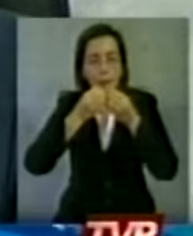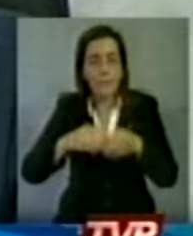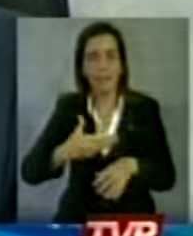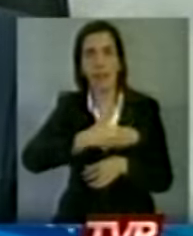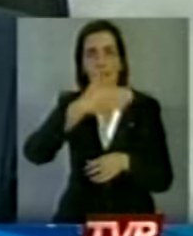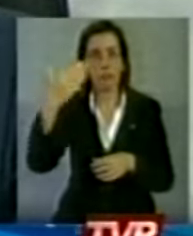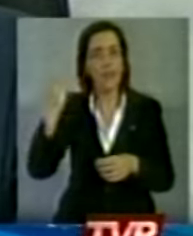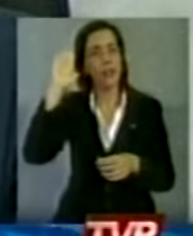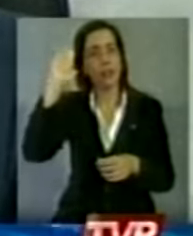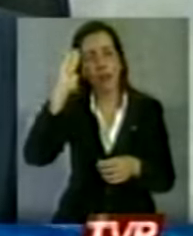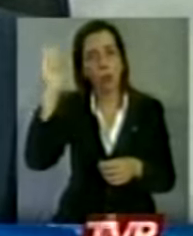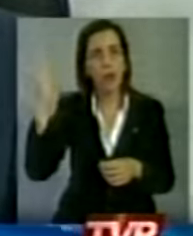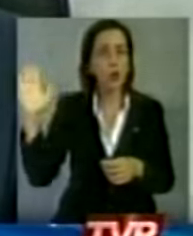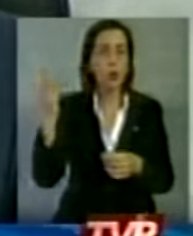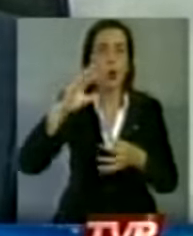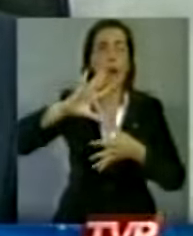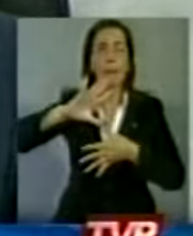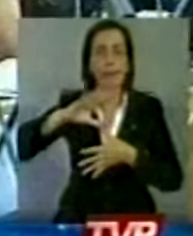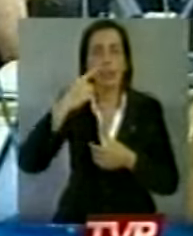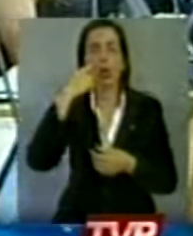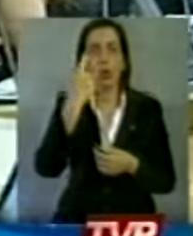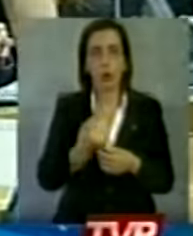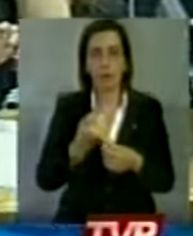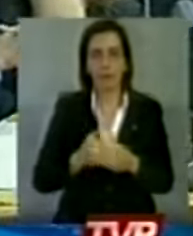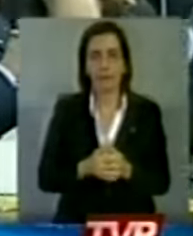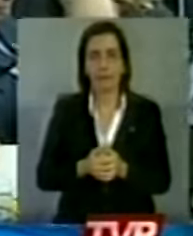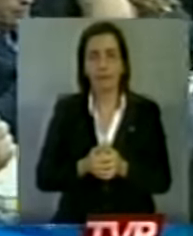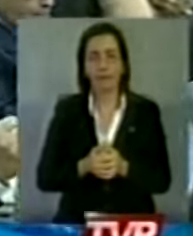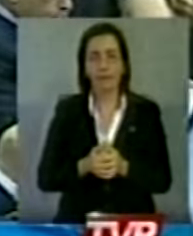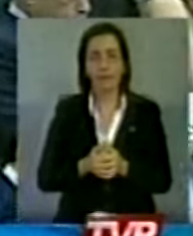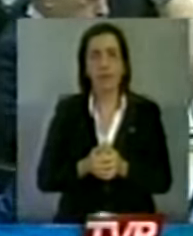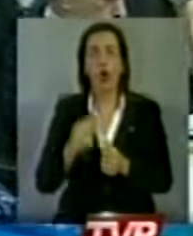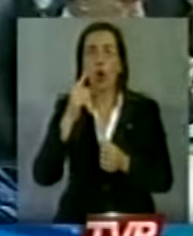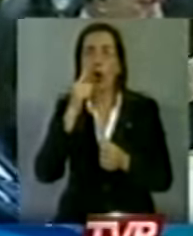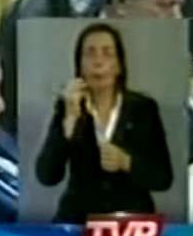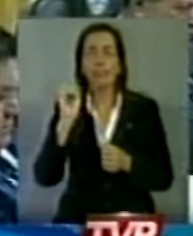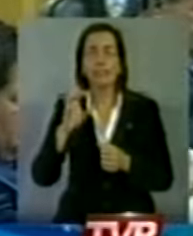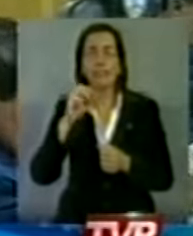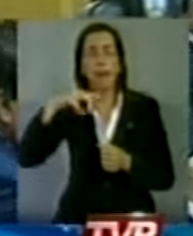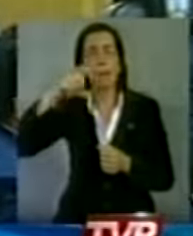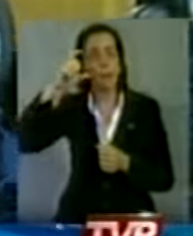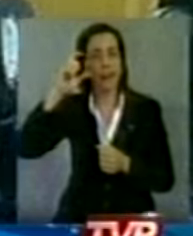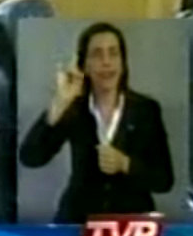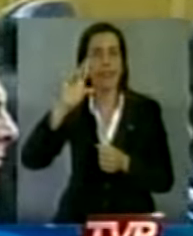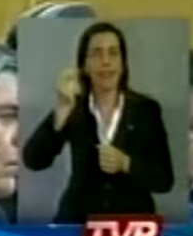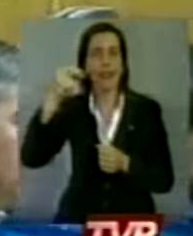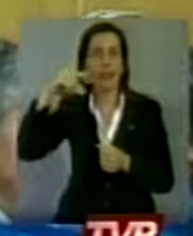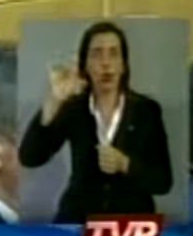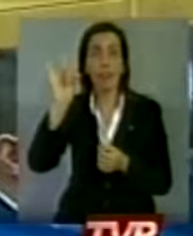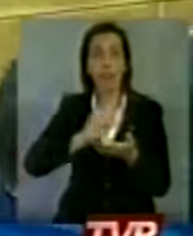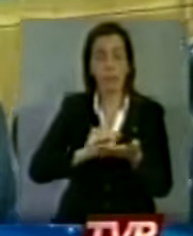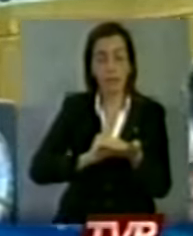y la memoria de los pueblos de toda América. Presididos por el doctor Pedro Medrano, diputado por Buenos